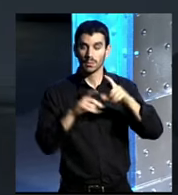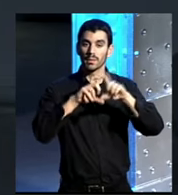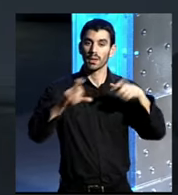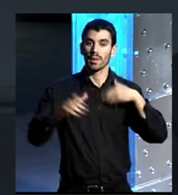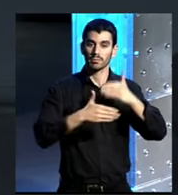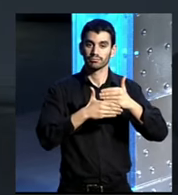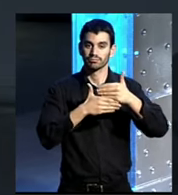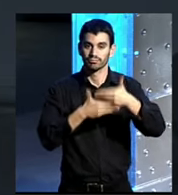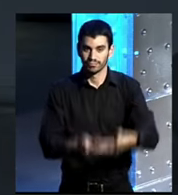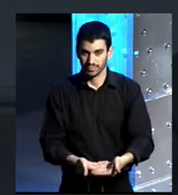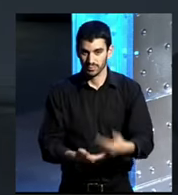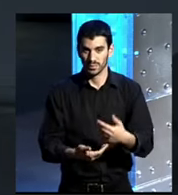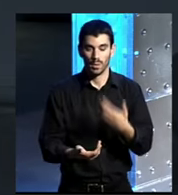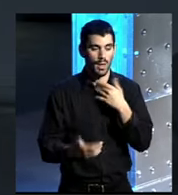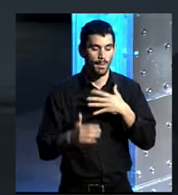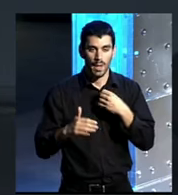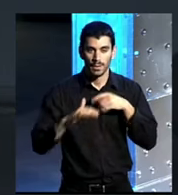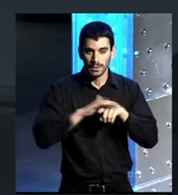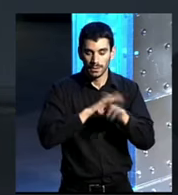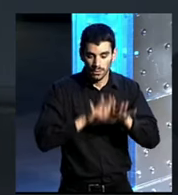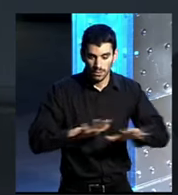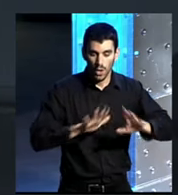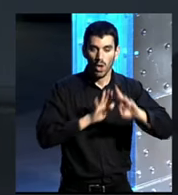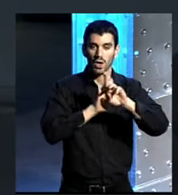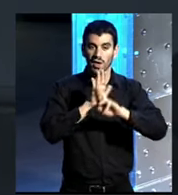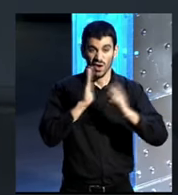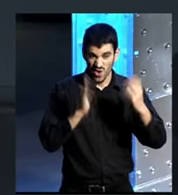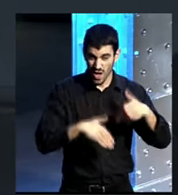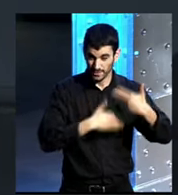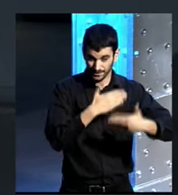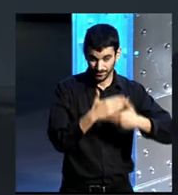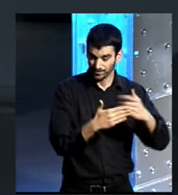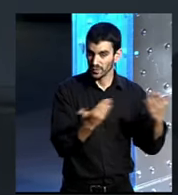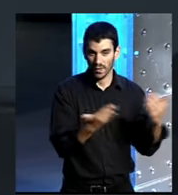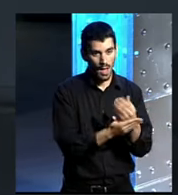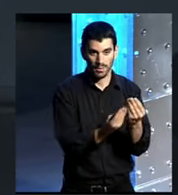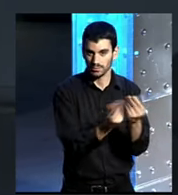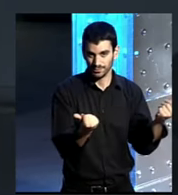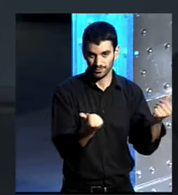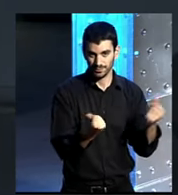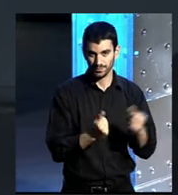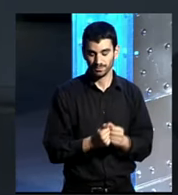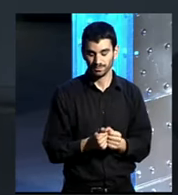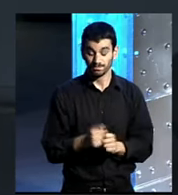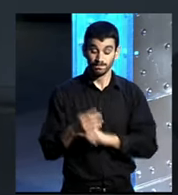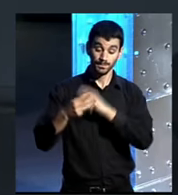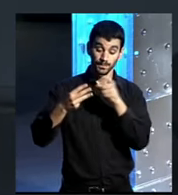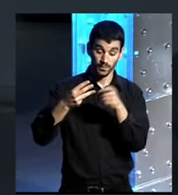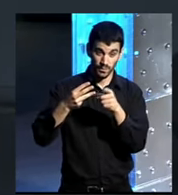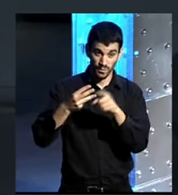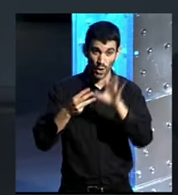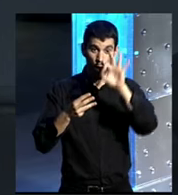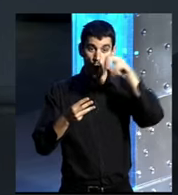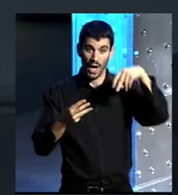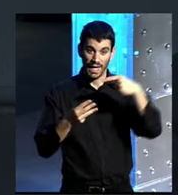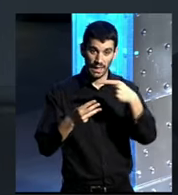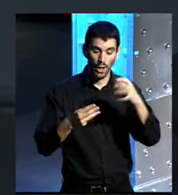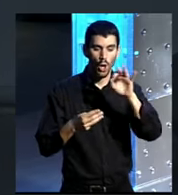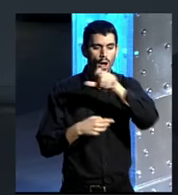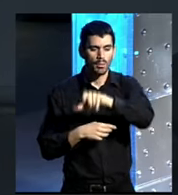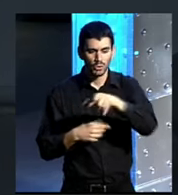la burocracia y faltas de regulación. En cuanto a las comunidades y a las ONGs, pues las comunidades, por